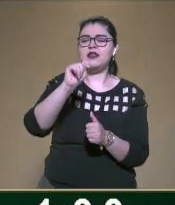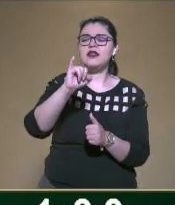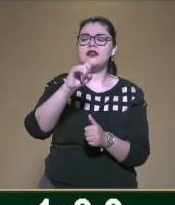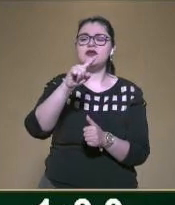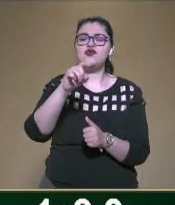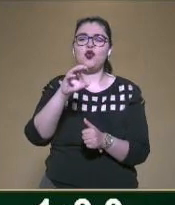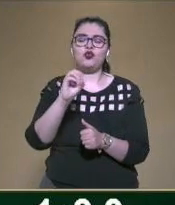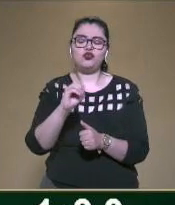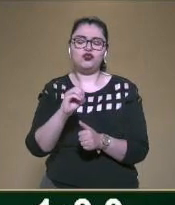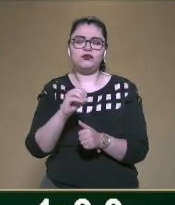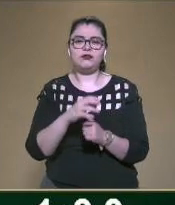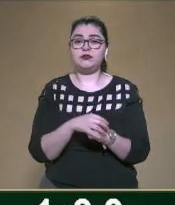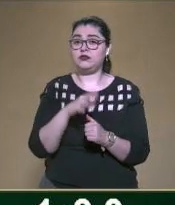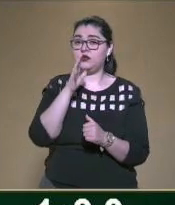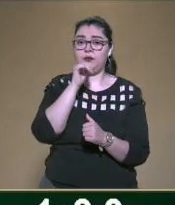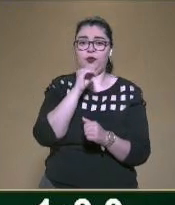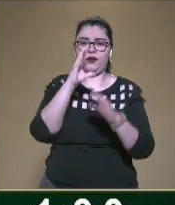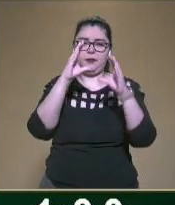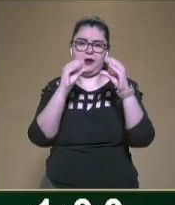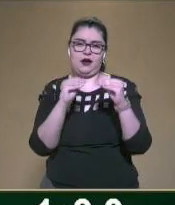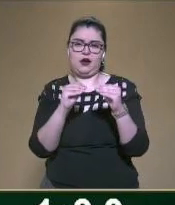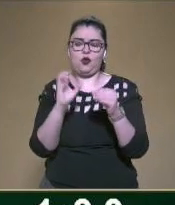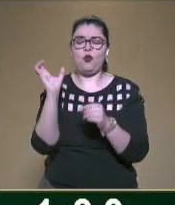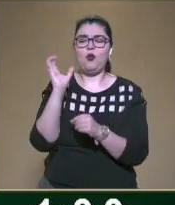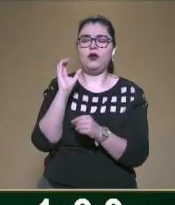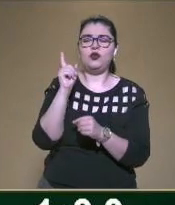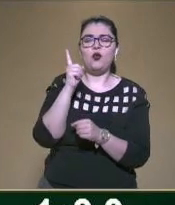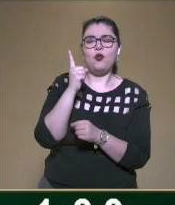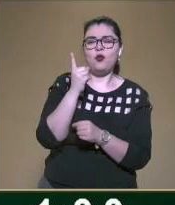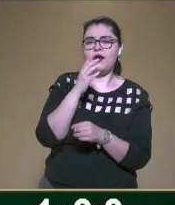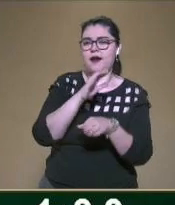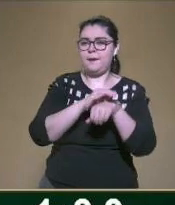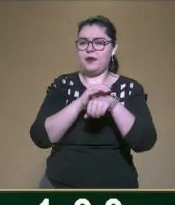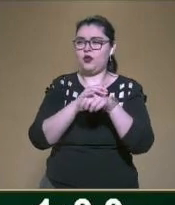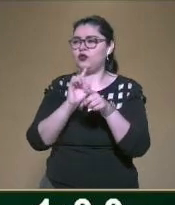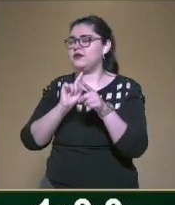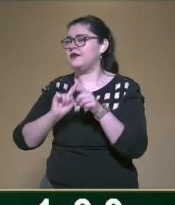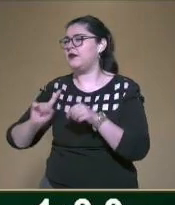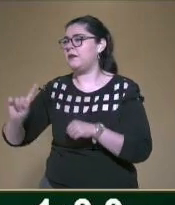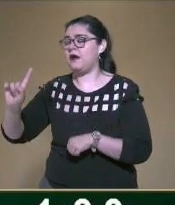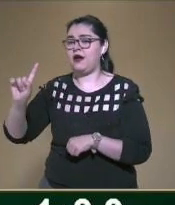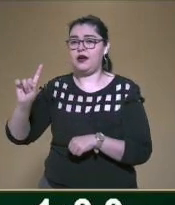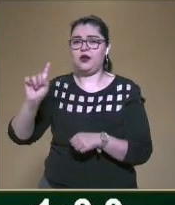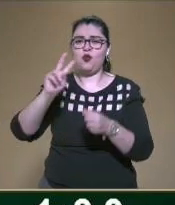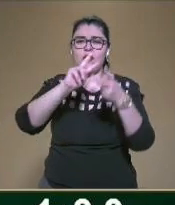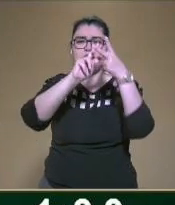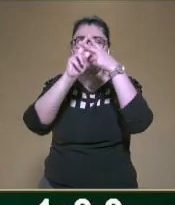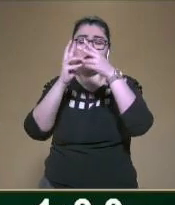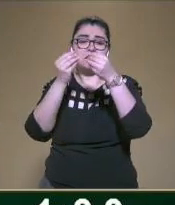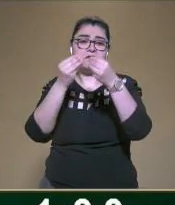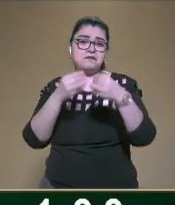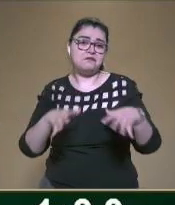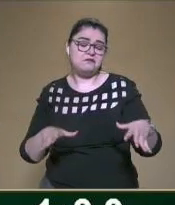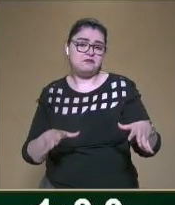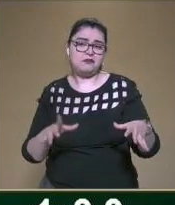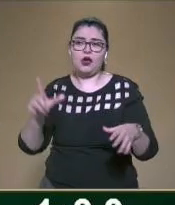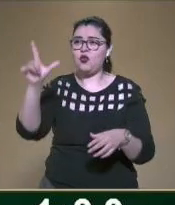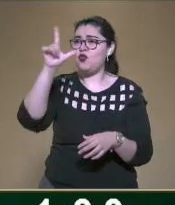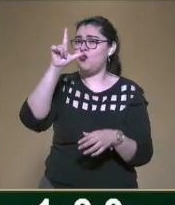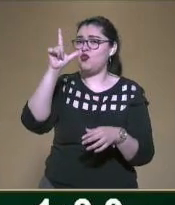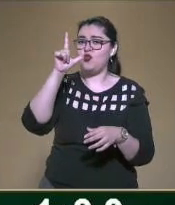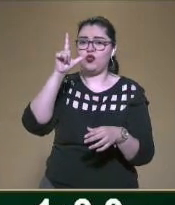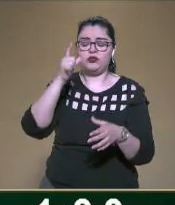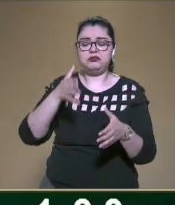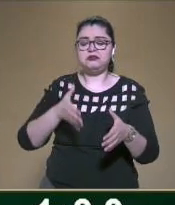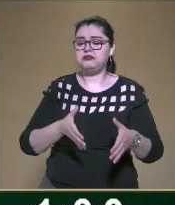aguas de un río. Cuando un amigo se va, una estrella se ha perdido, la que ilumina el lugar donde hay un